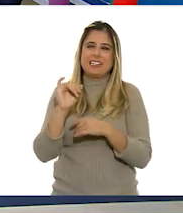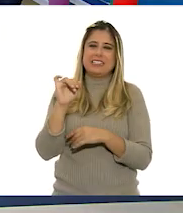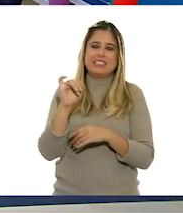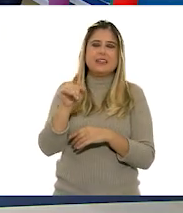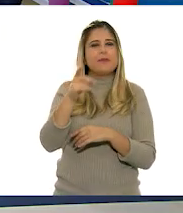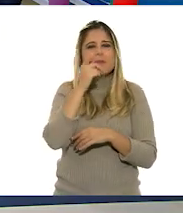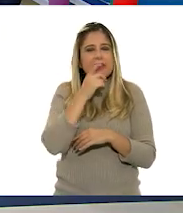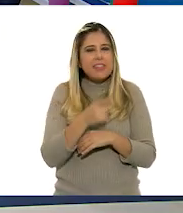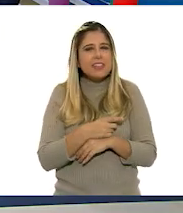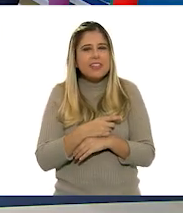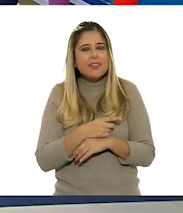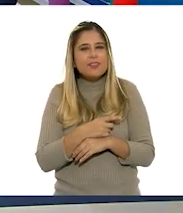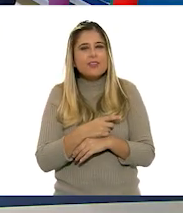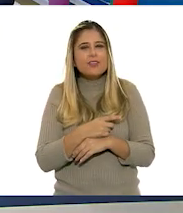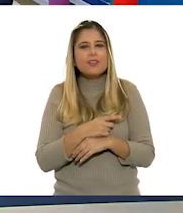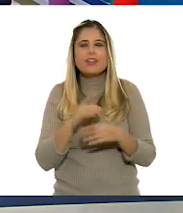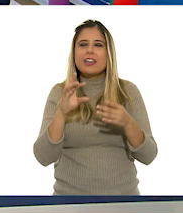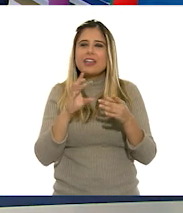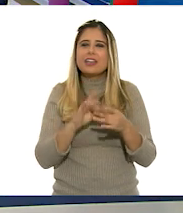que